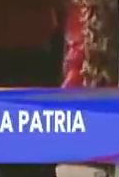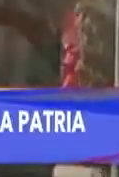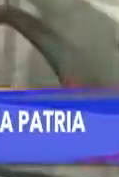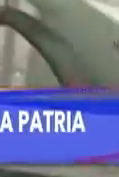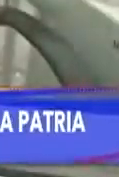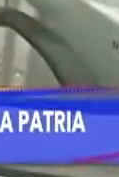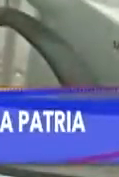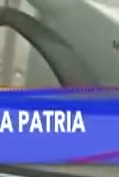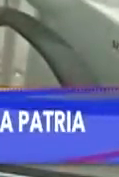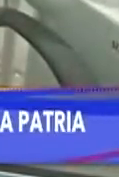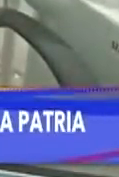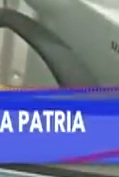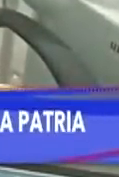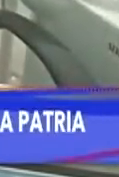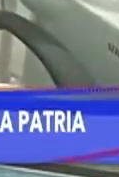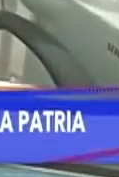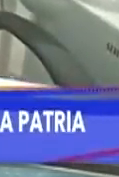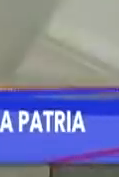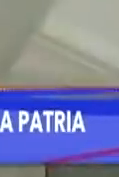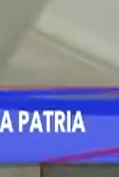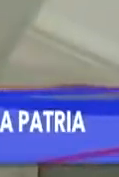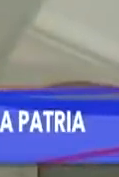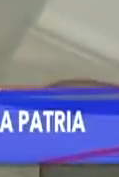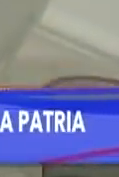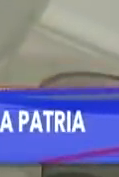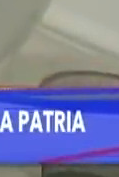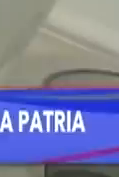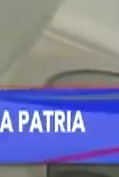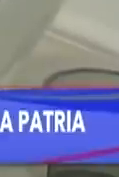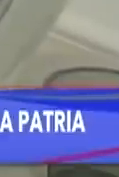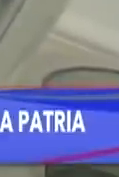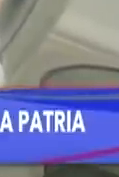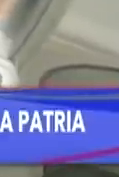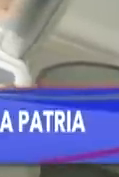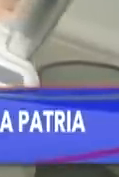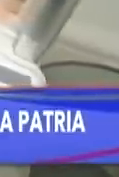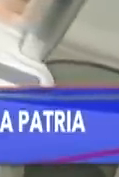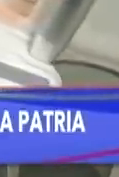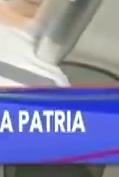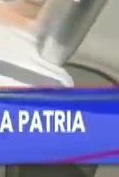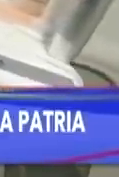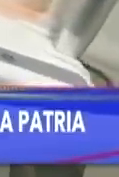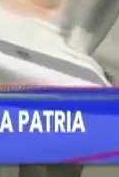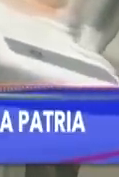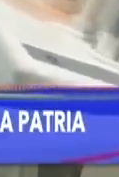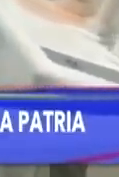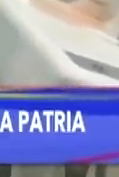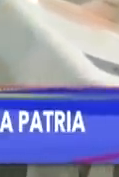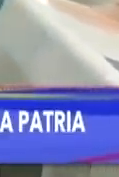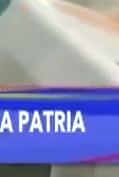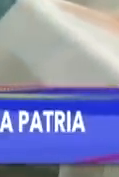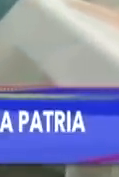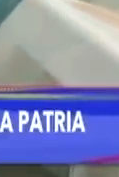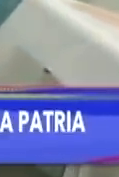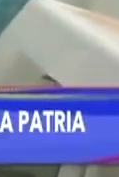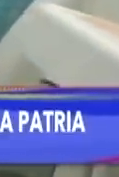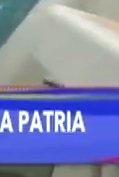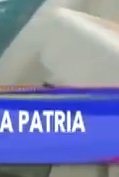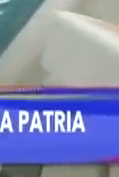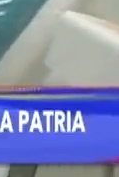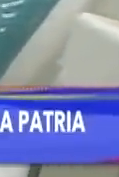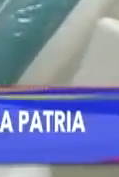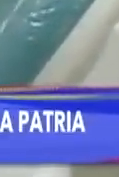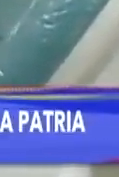hermoso, para este pueblo, para estos médicos que están aquí, para estos muchachos que inclusive están haciendo